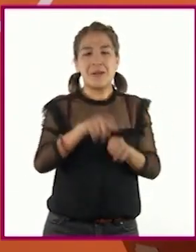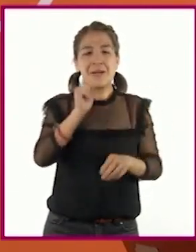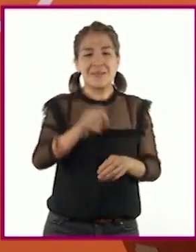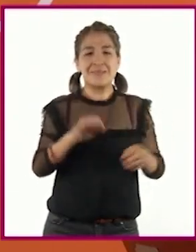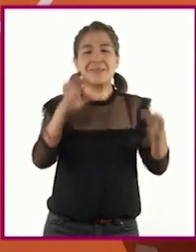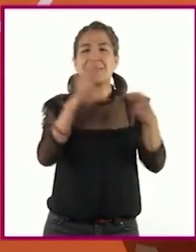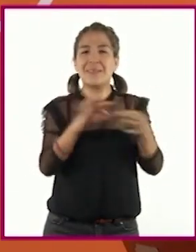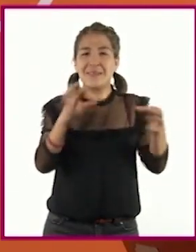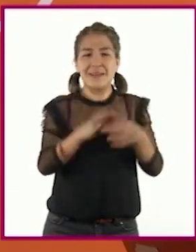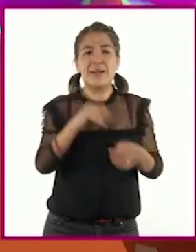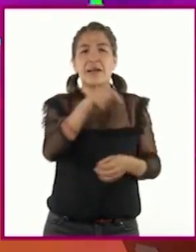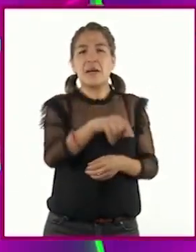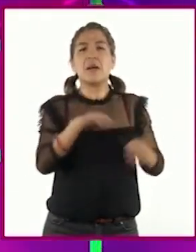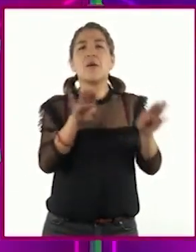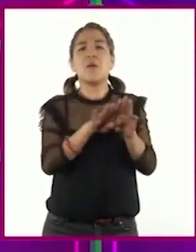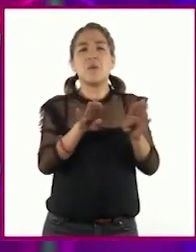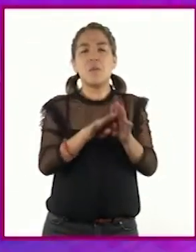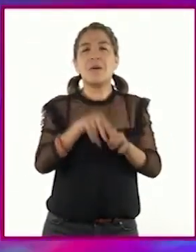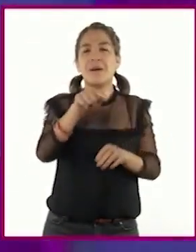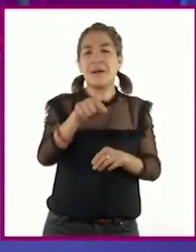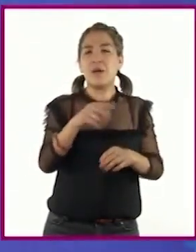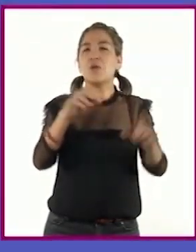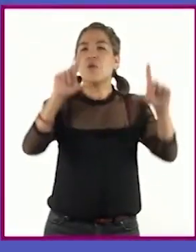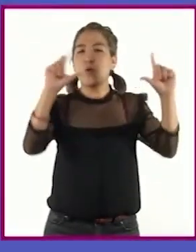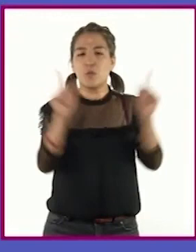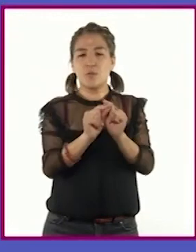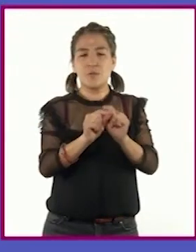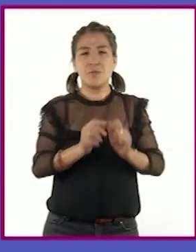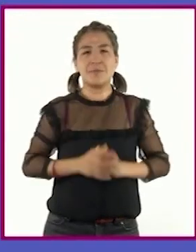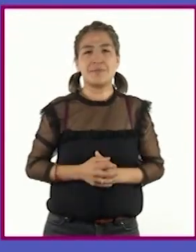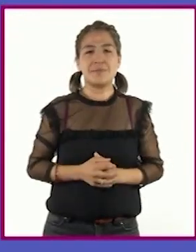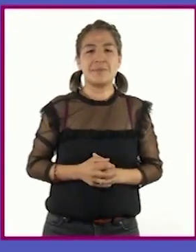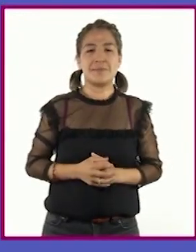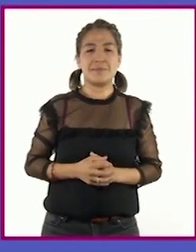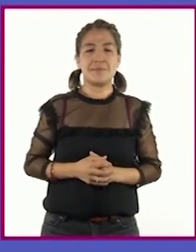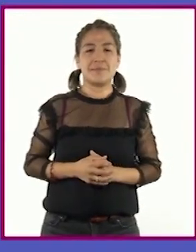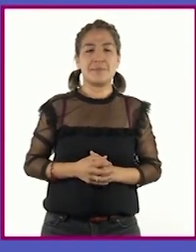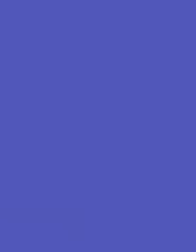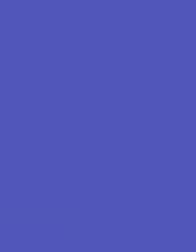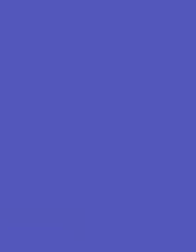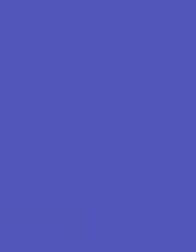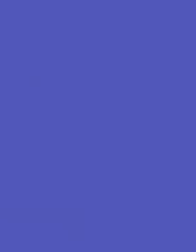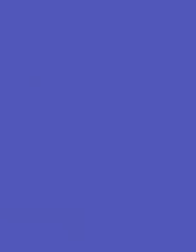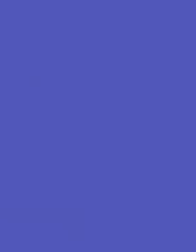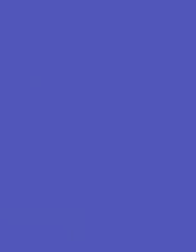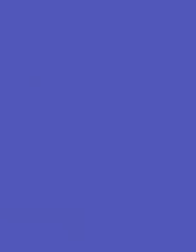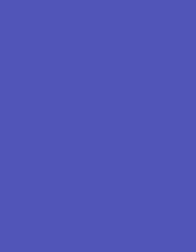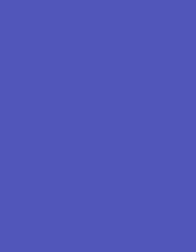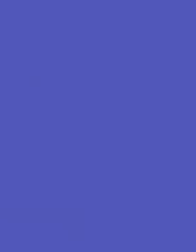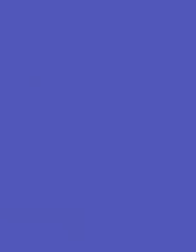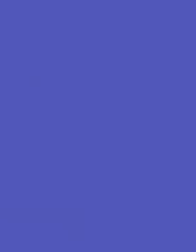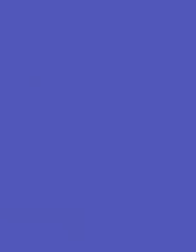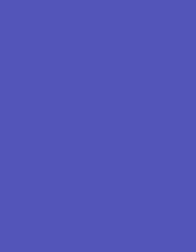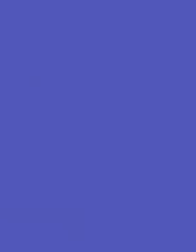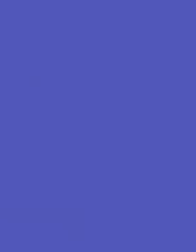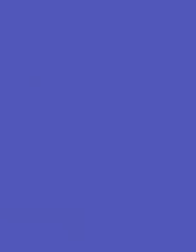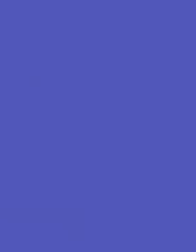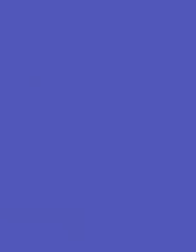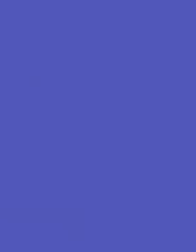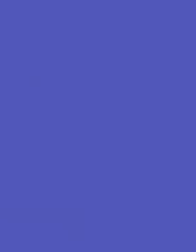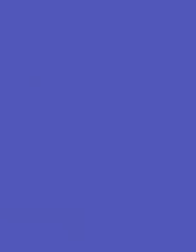se llama conclusión. Conclusión. Menos es más. Esta es la parte final de su exposición.